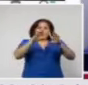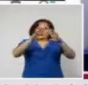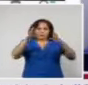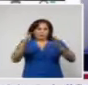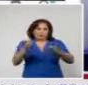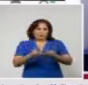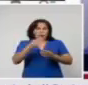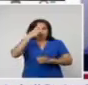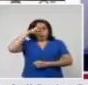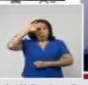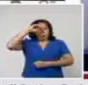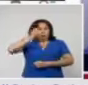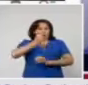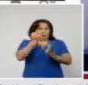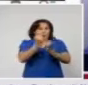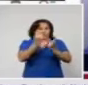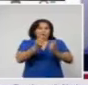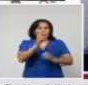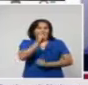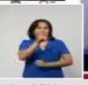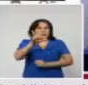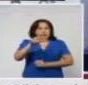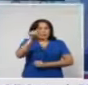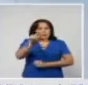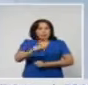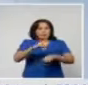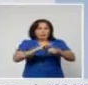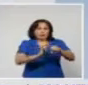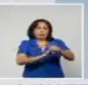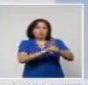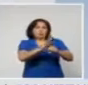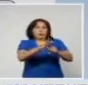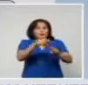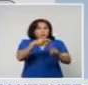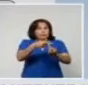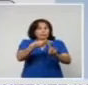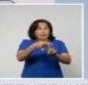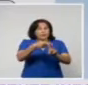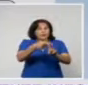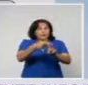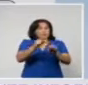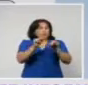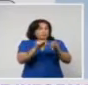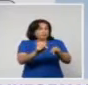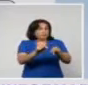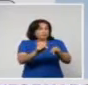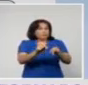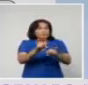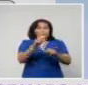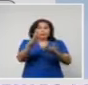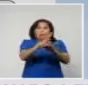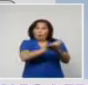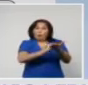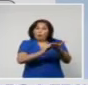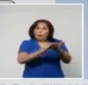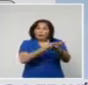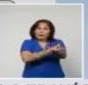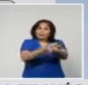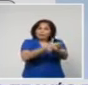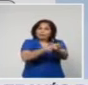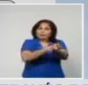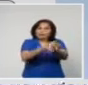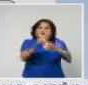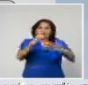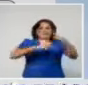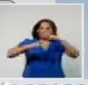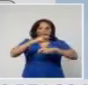Cuba confirmó en el día de ayer 25 nuevos casos positivos a la COVID-19 de un total de muestras estudiadas en el día